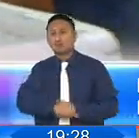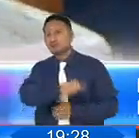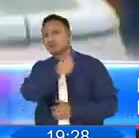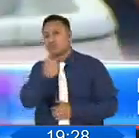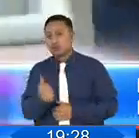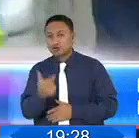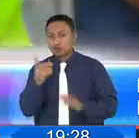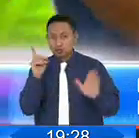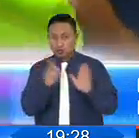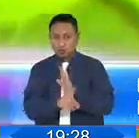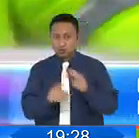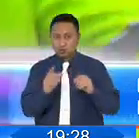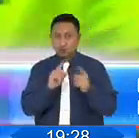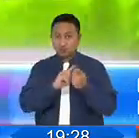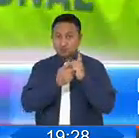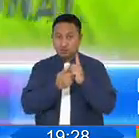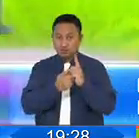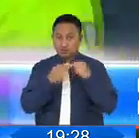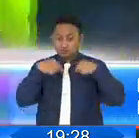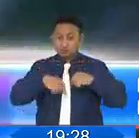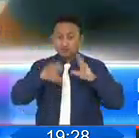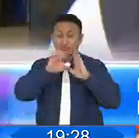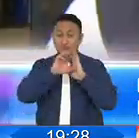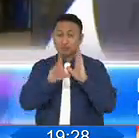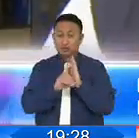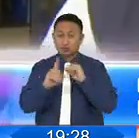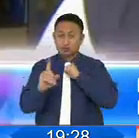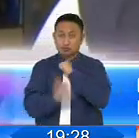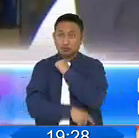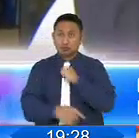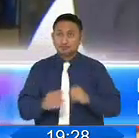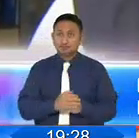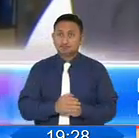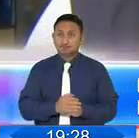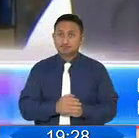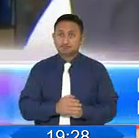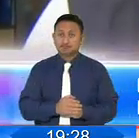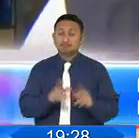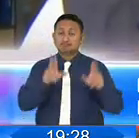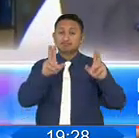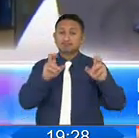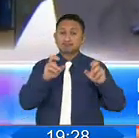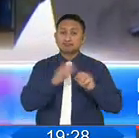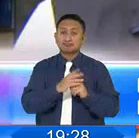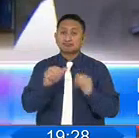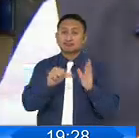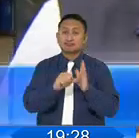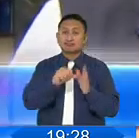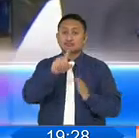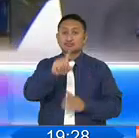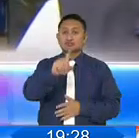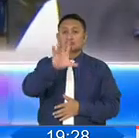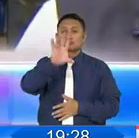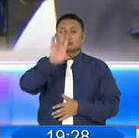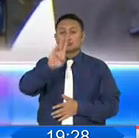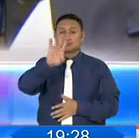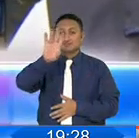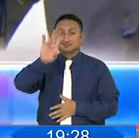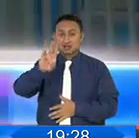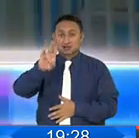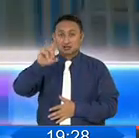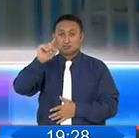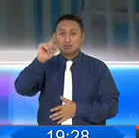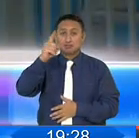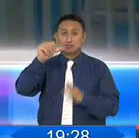figura establecida en el COIP. El delito se tipificó conforme al artículo 177,